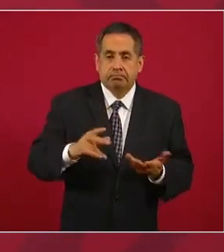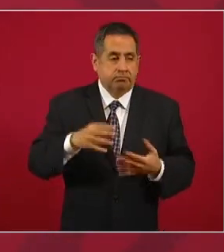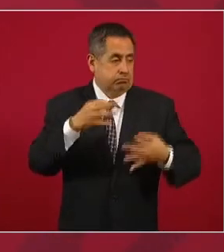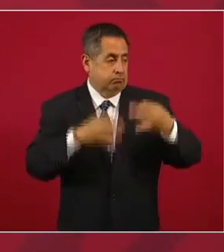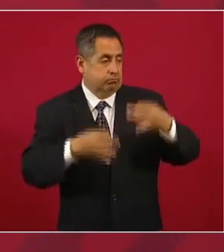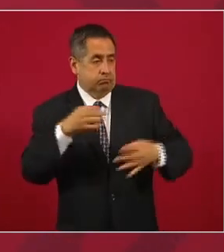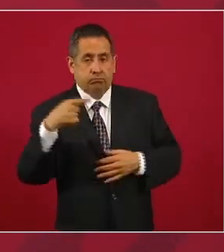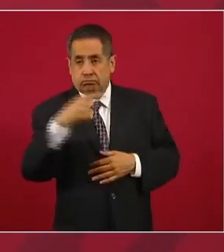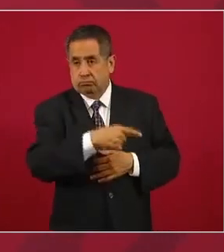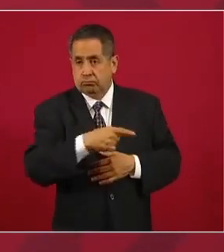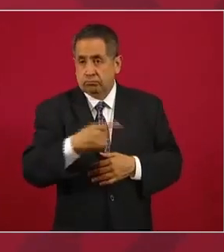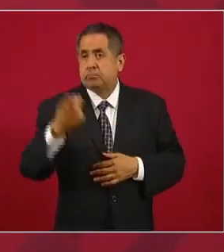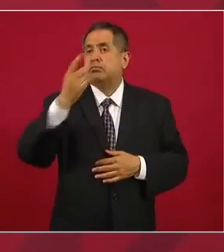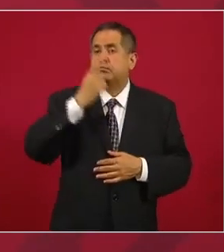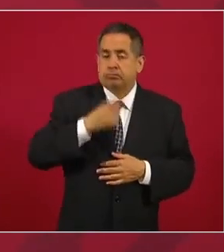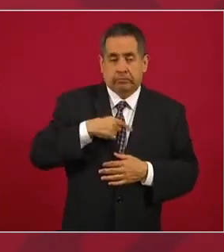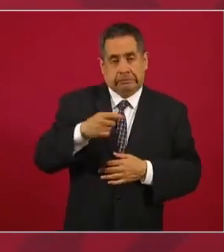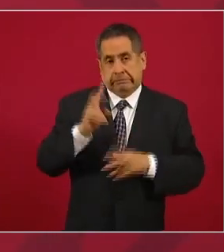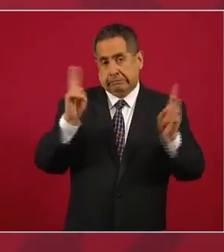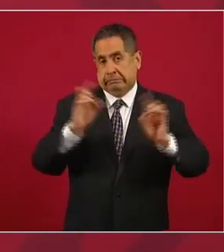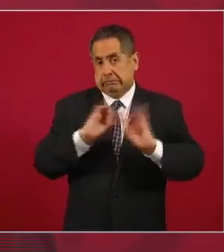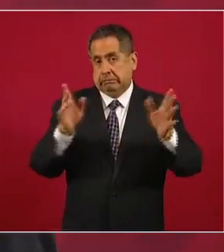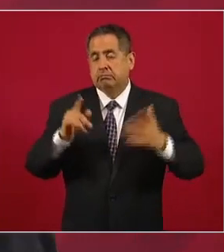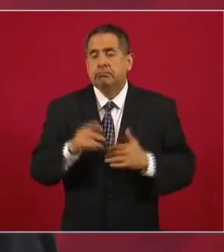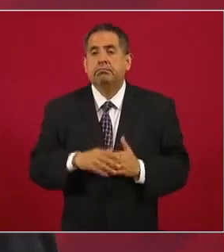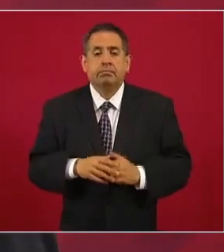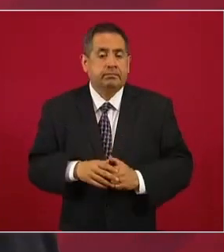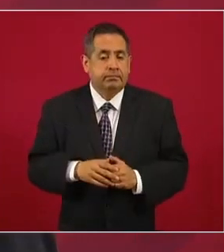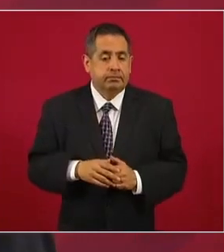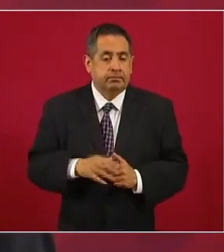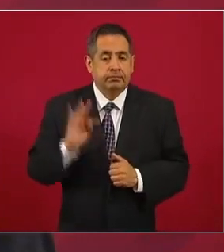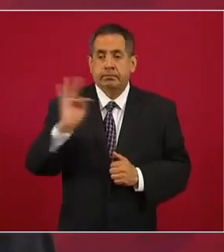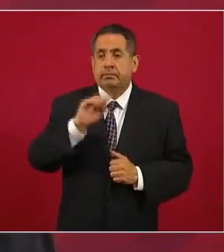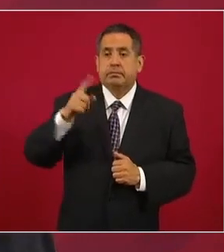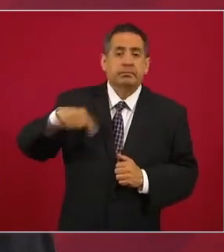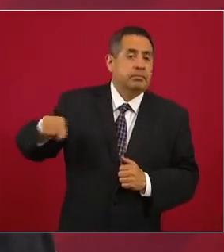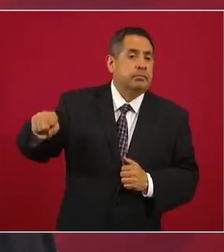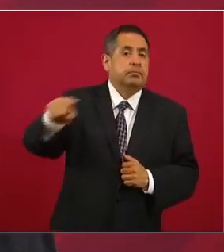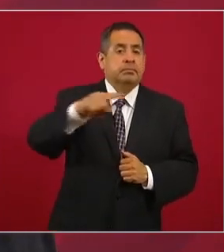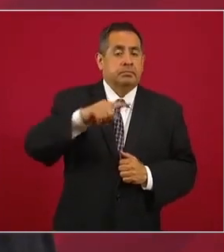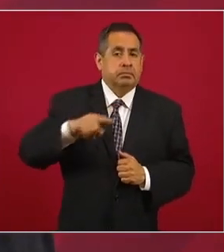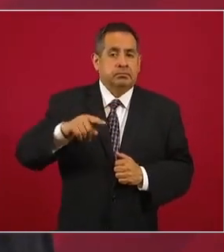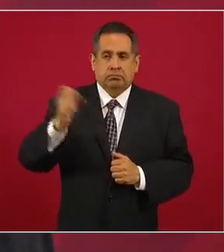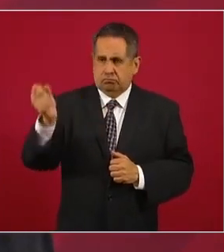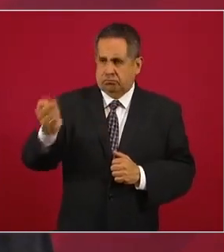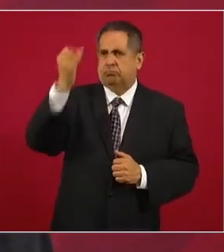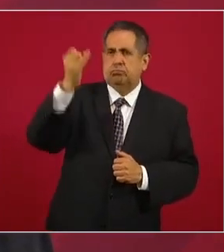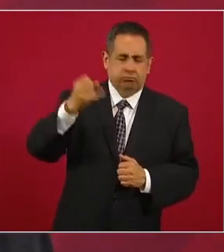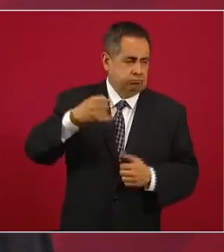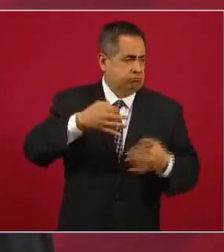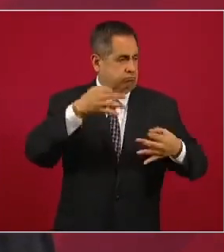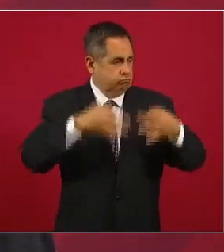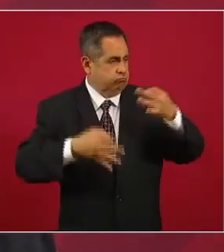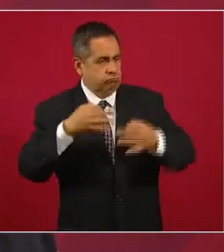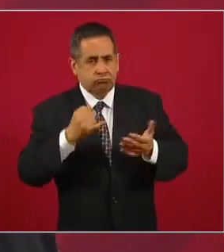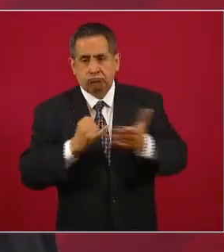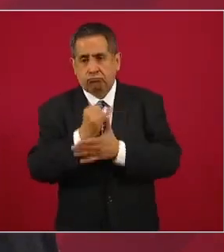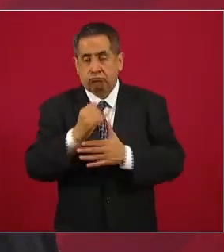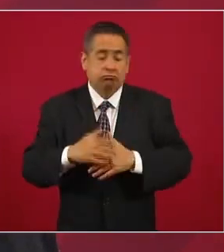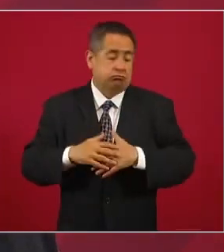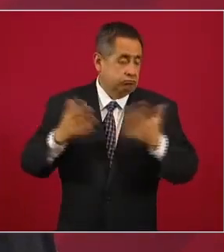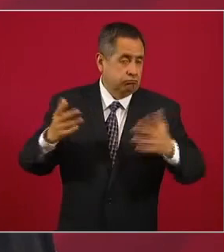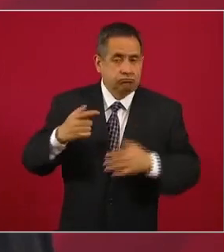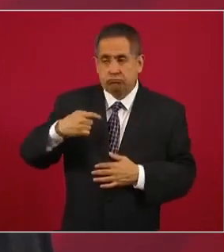este delicado asunto. Si el pueblo da su aprobación,